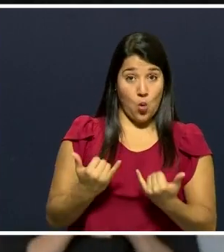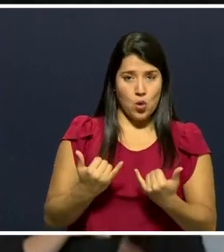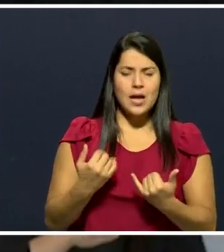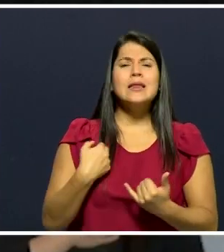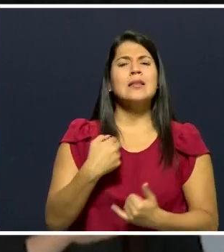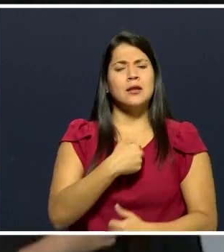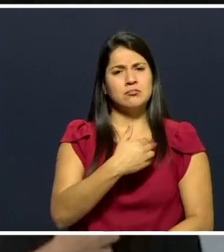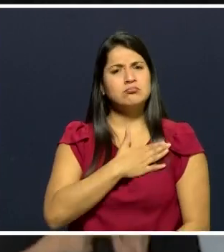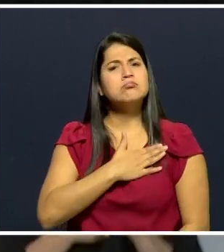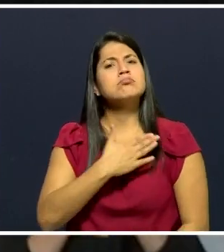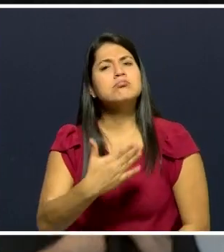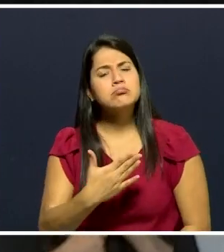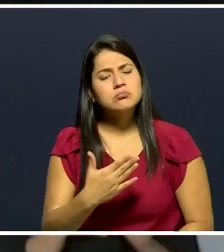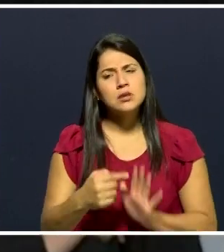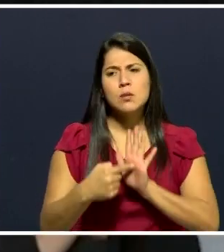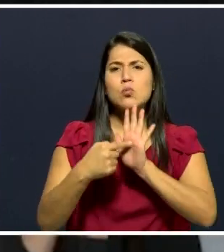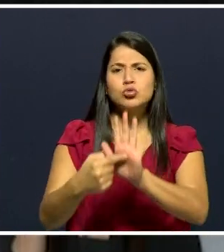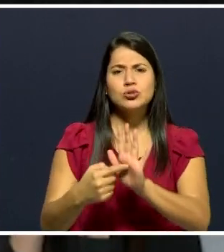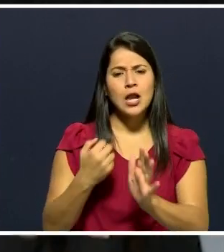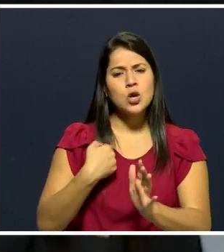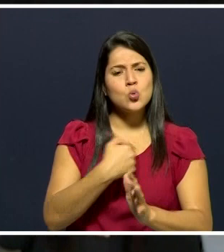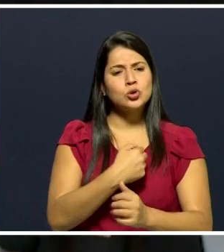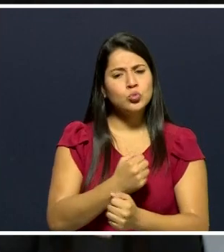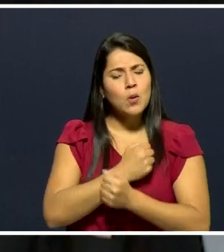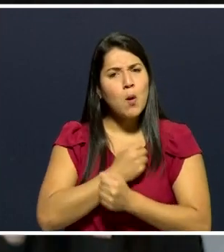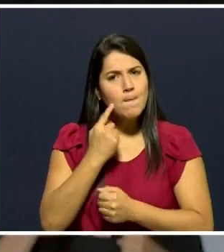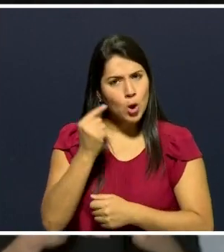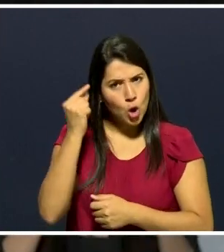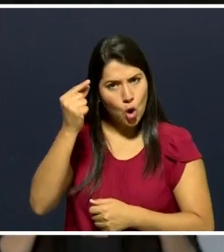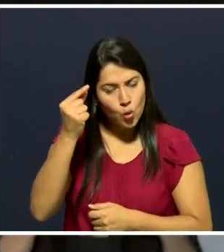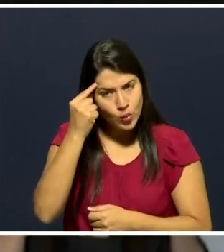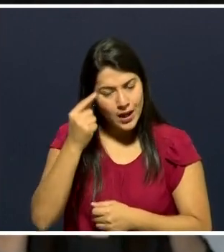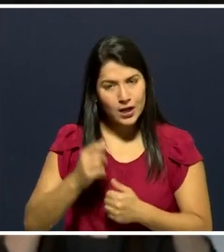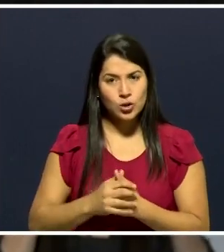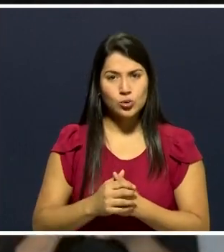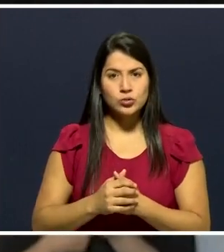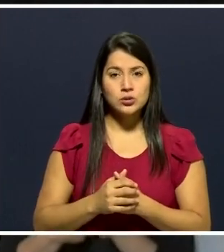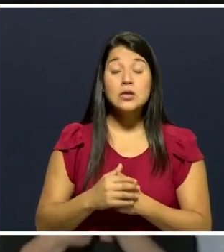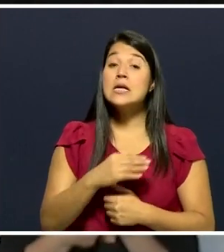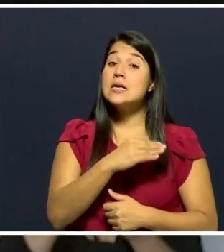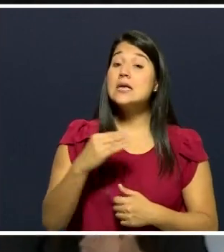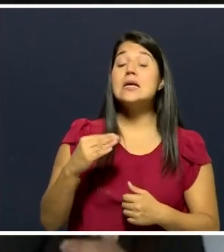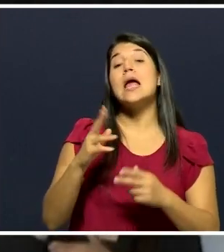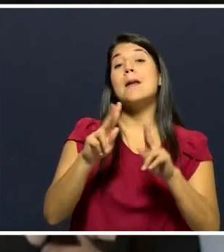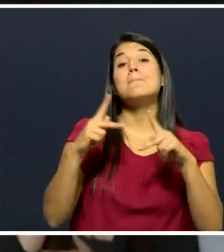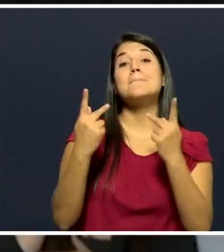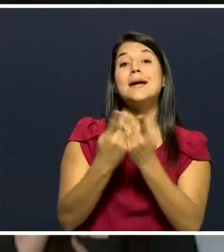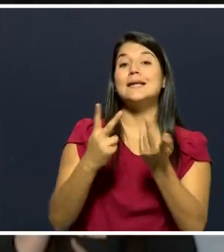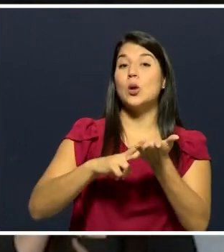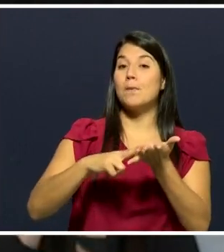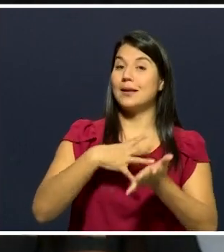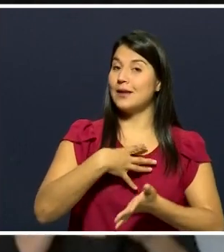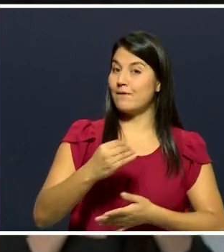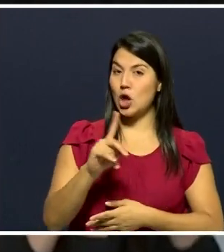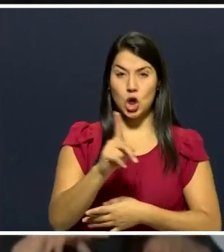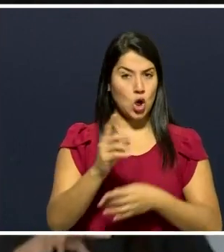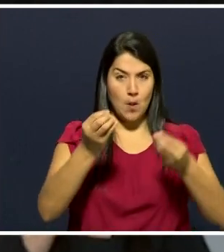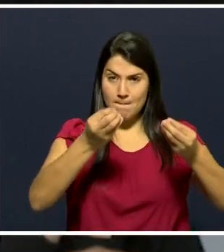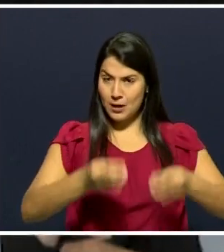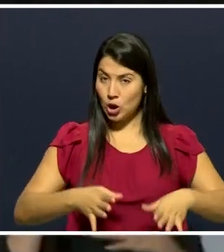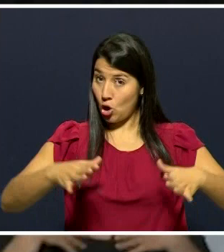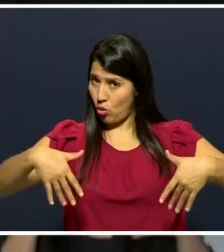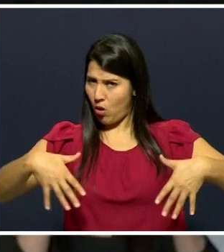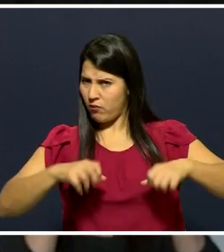demostrar nuevamente su vocación de gobierno y convergencia, las cuales el PLN no ha perdido ni ha renunciado a